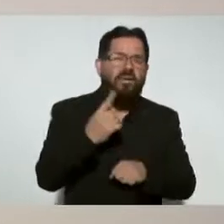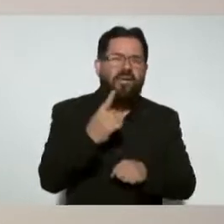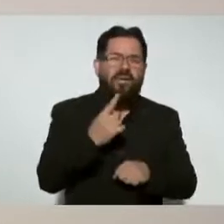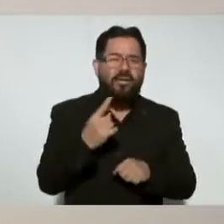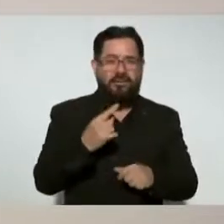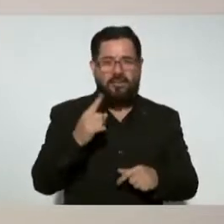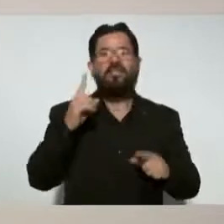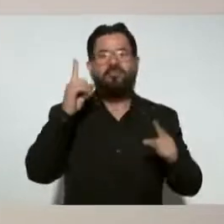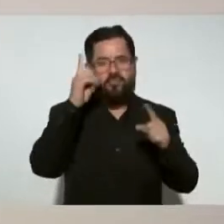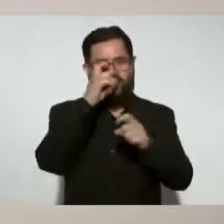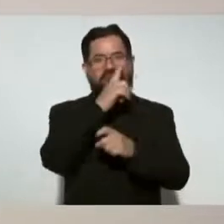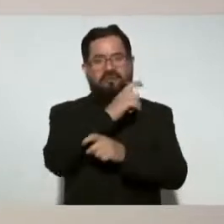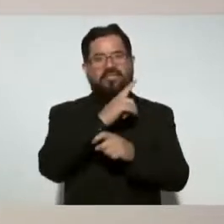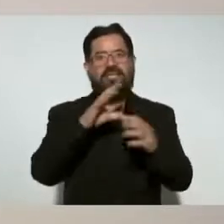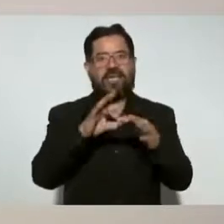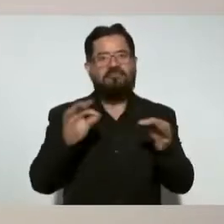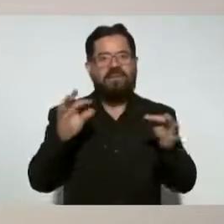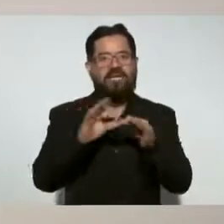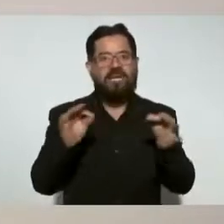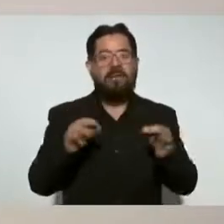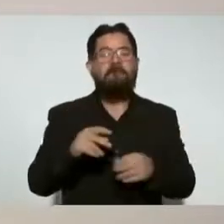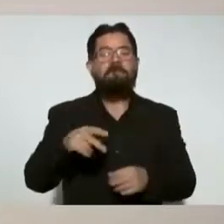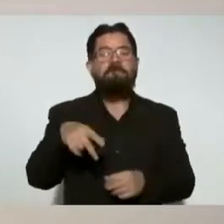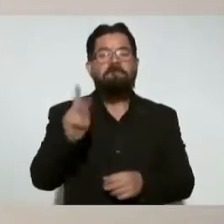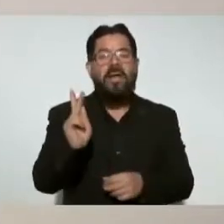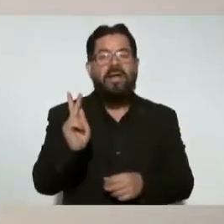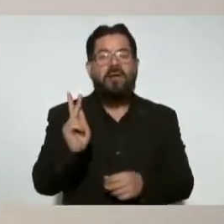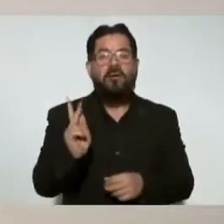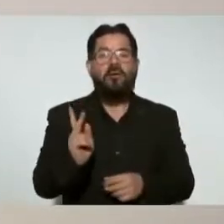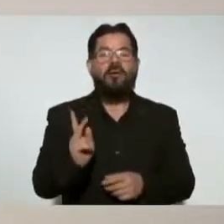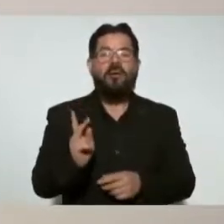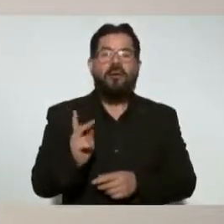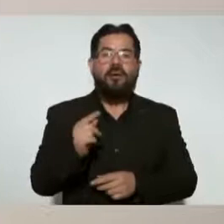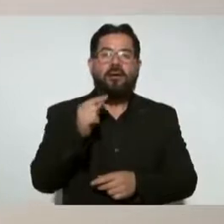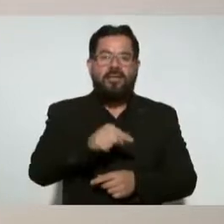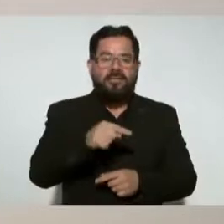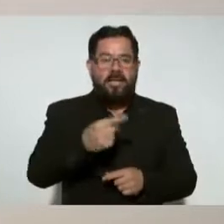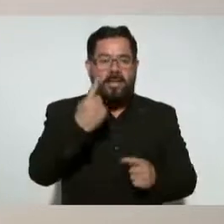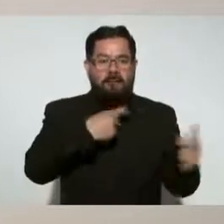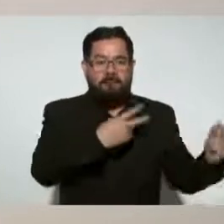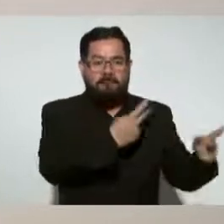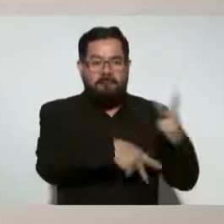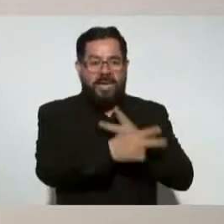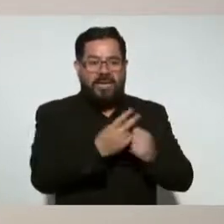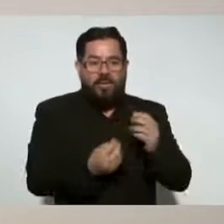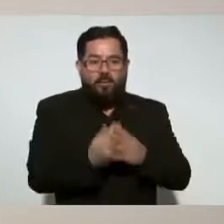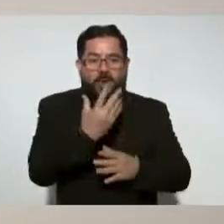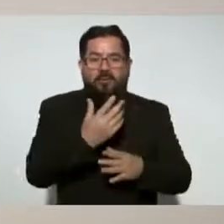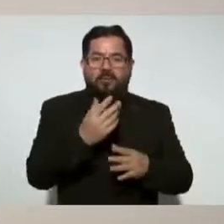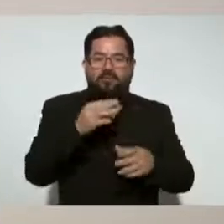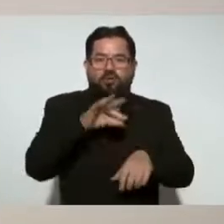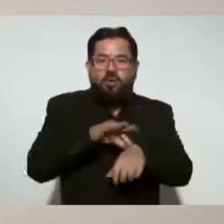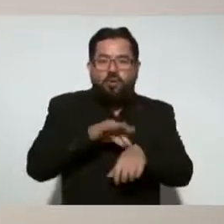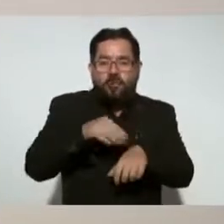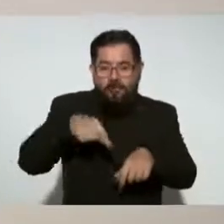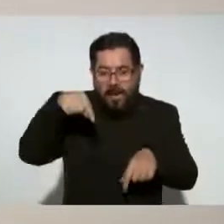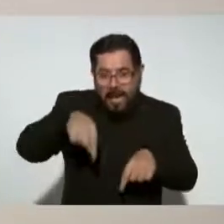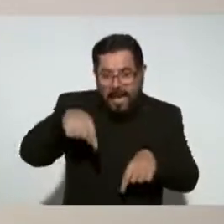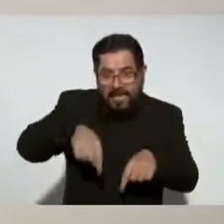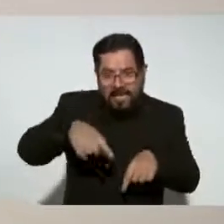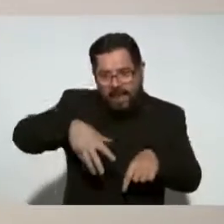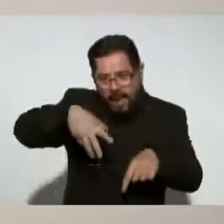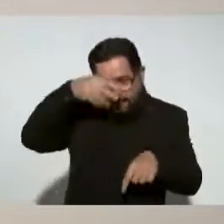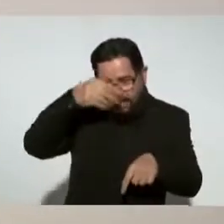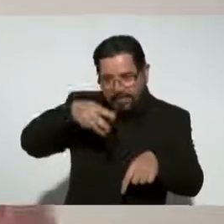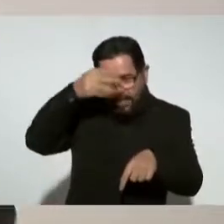muy complejo, pero es lo que asienta el hacer con el aprender, con el prevenir, y desde luego todo esto se